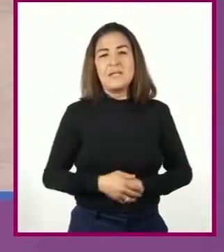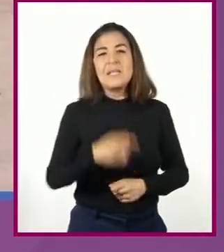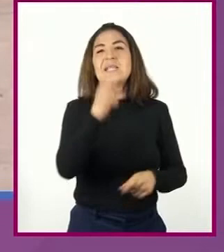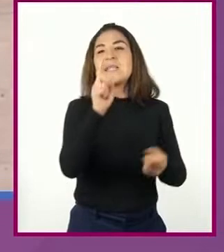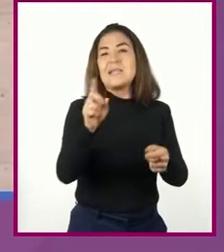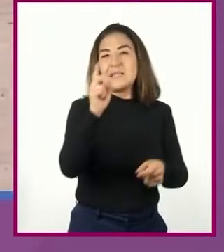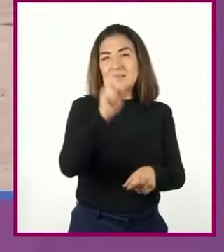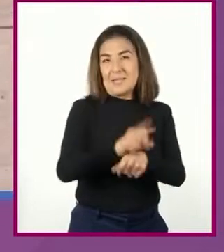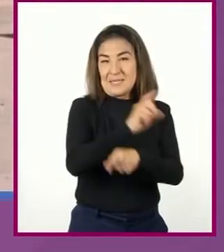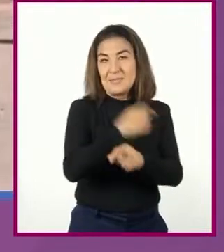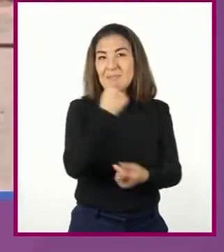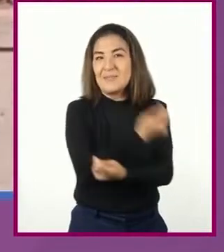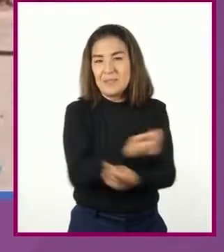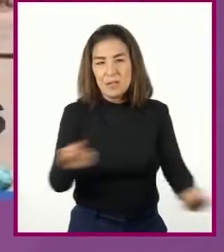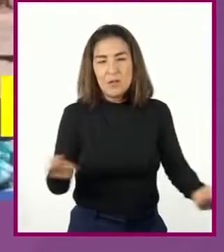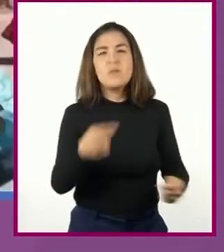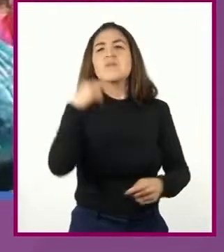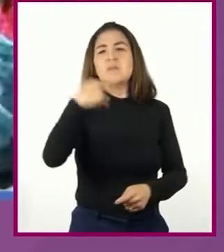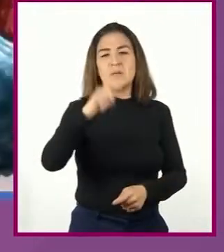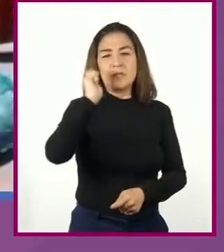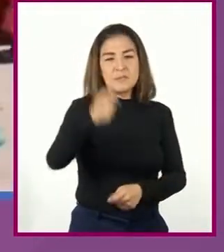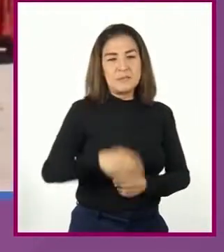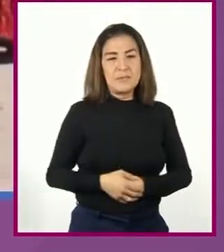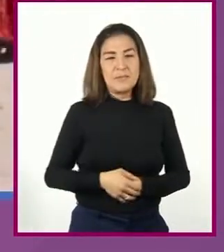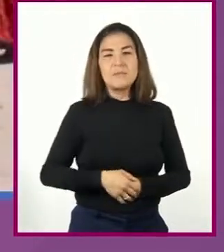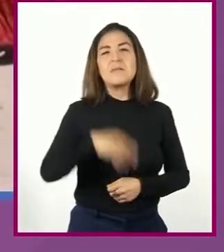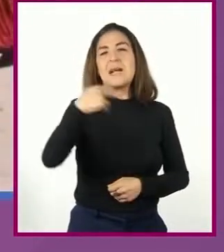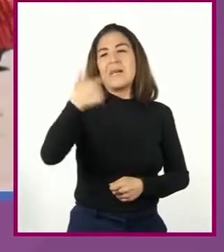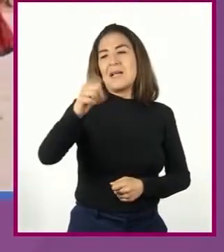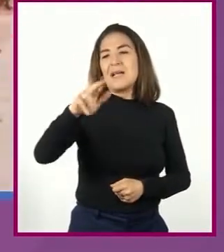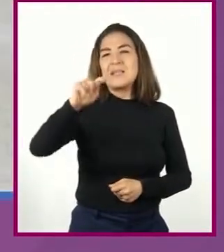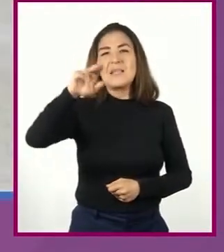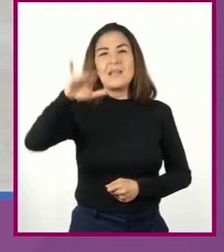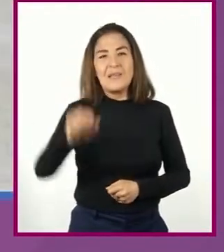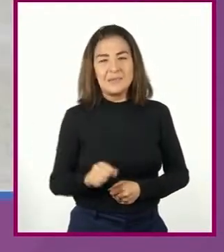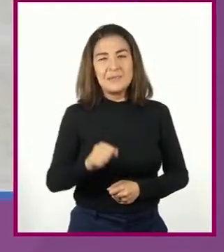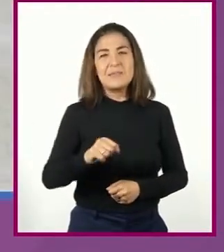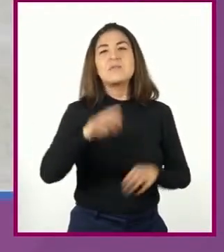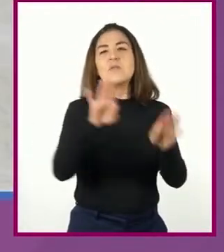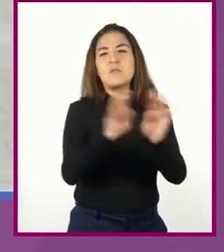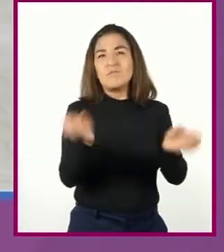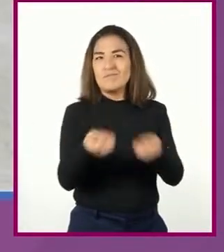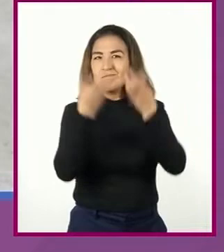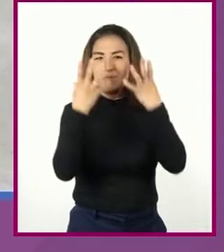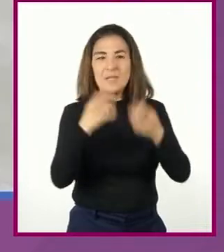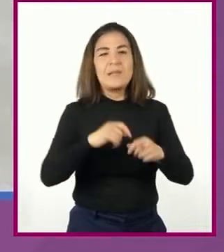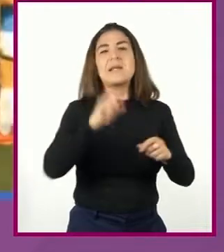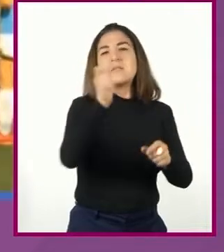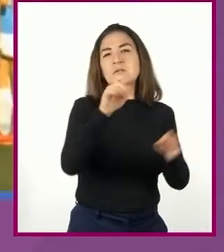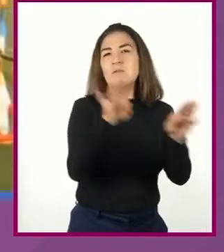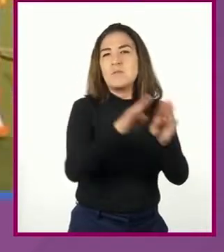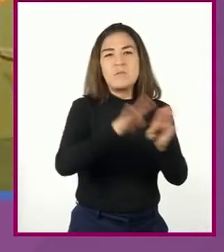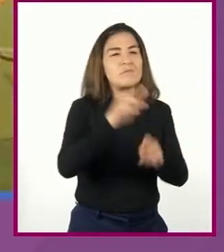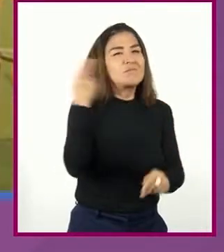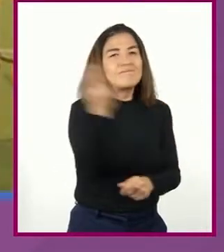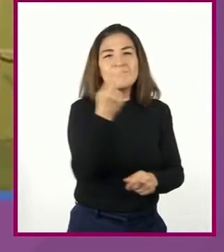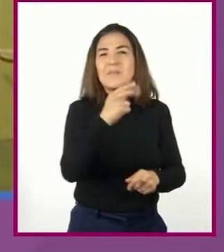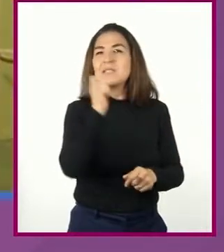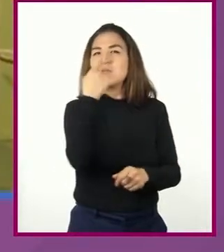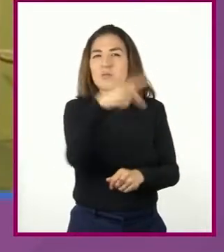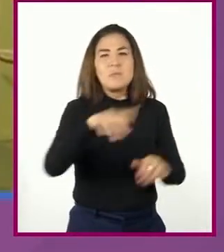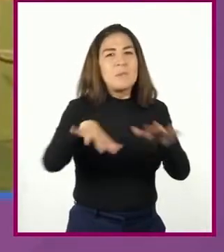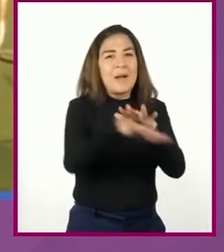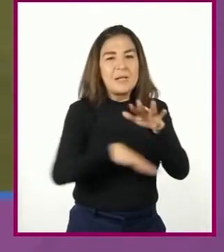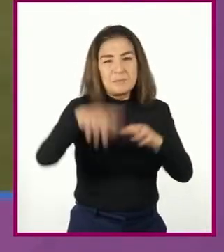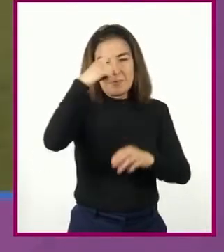Durante mucho tiempo se les denominó garantías individuales. Tales libertades son básicas para presumir que se vive en